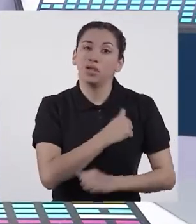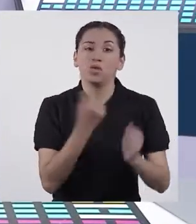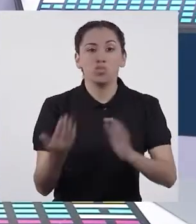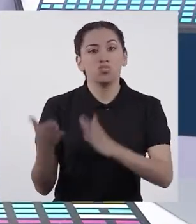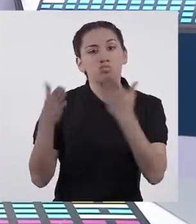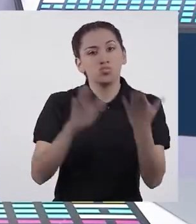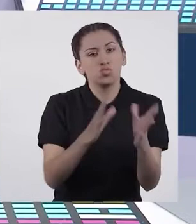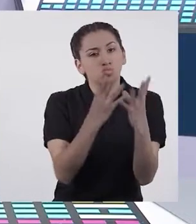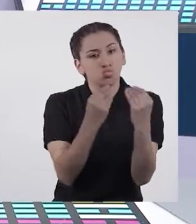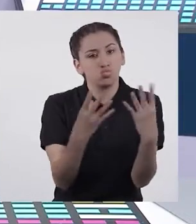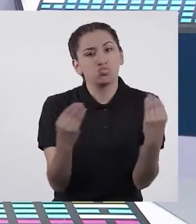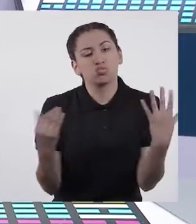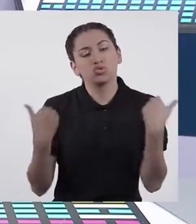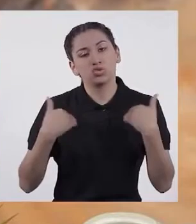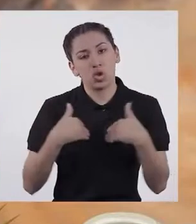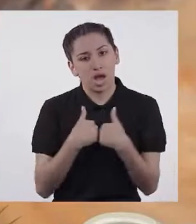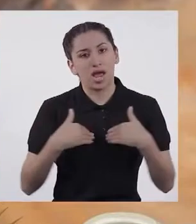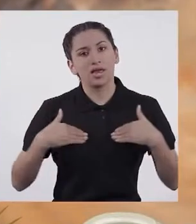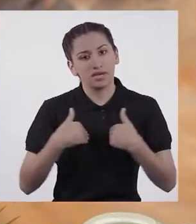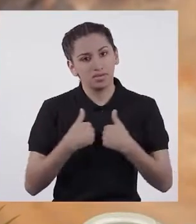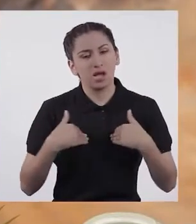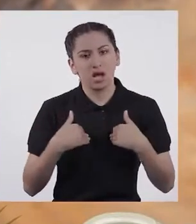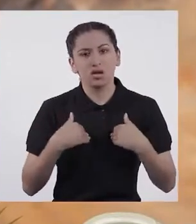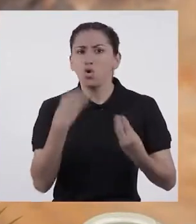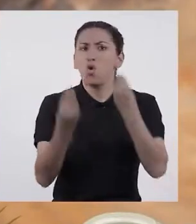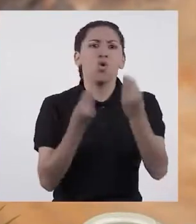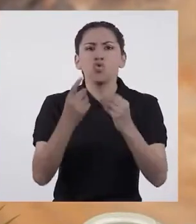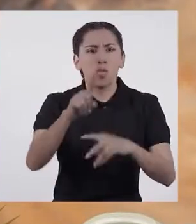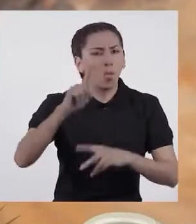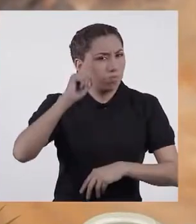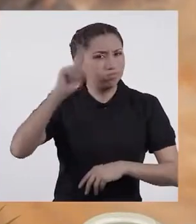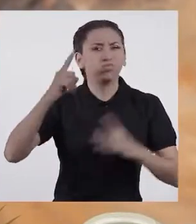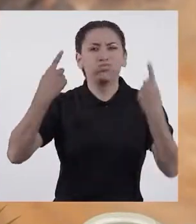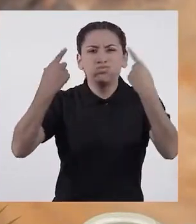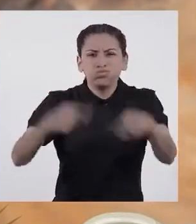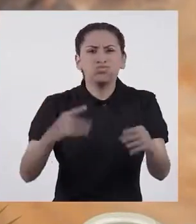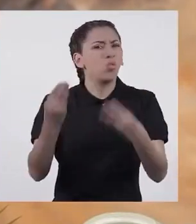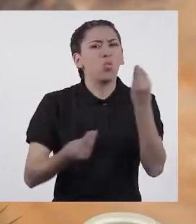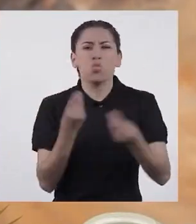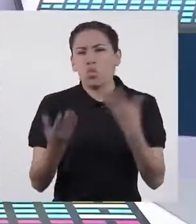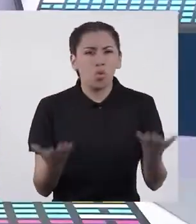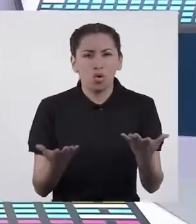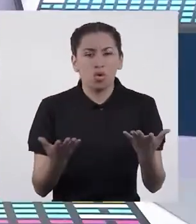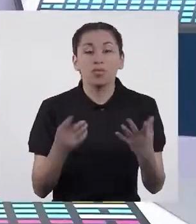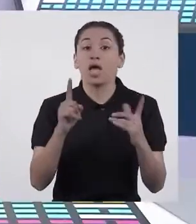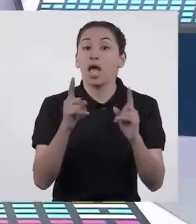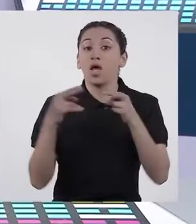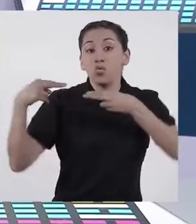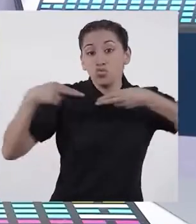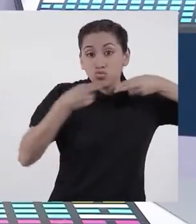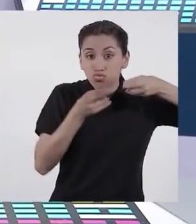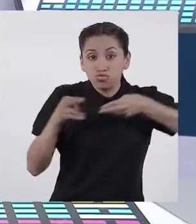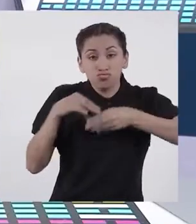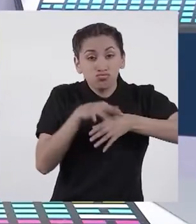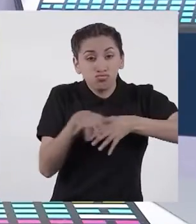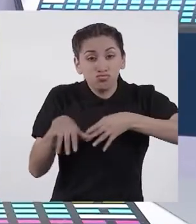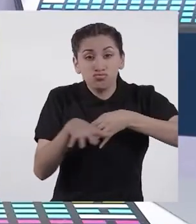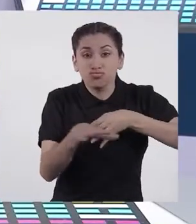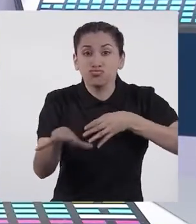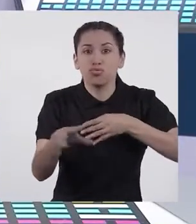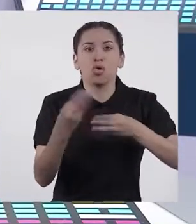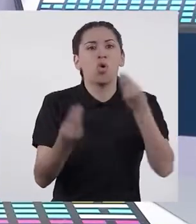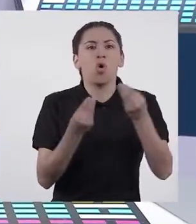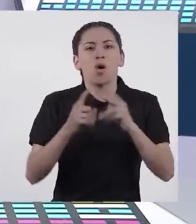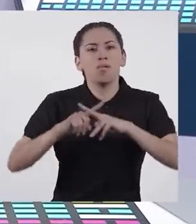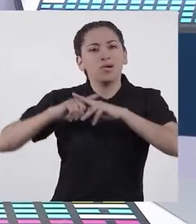muchos animales. ¿Y cómo se originó ese huaico? El huaico se produjo